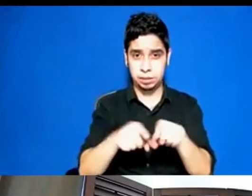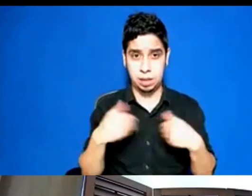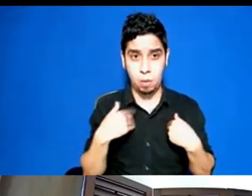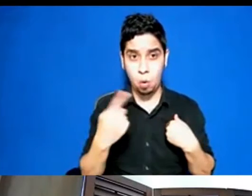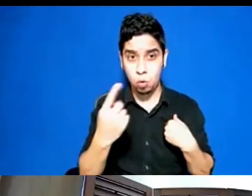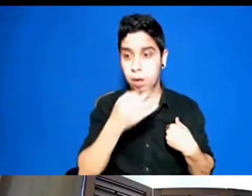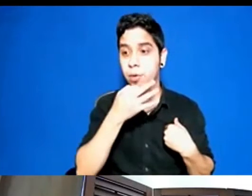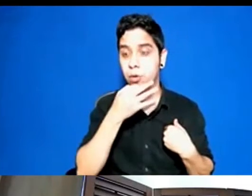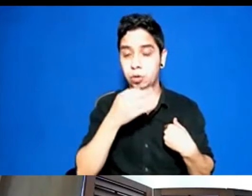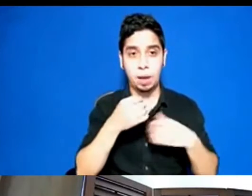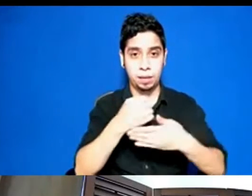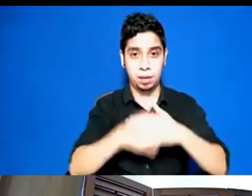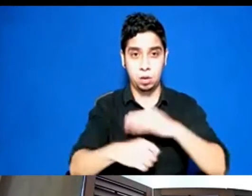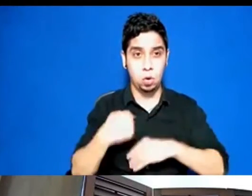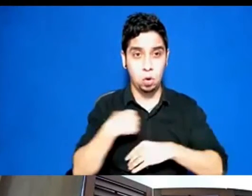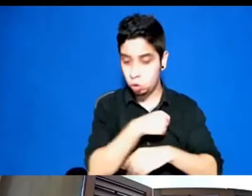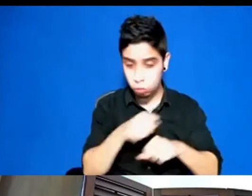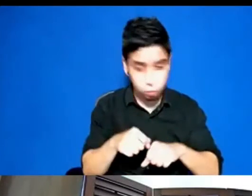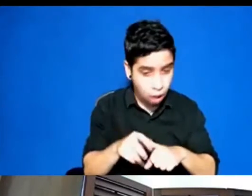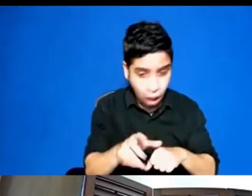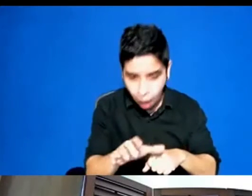eclosionar, logramos salvarlo,